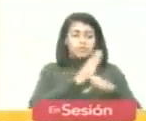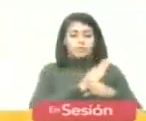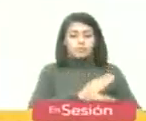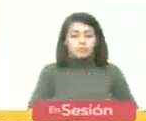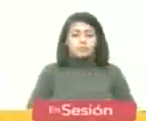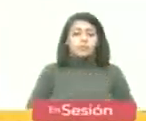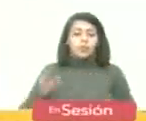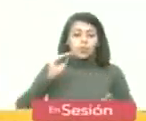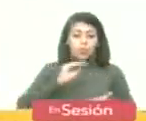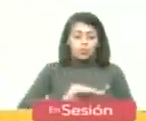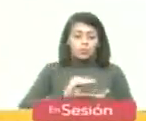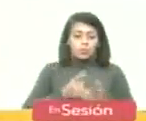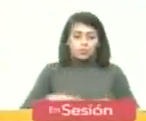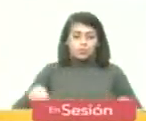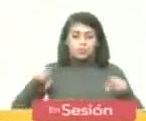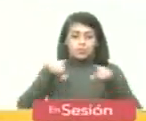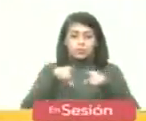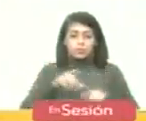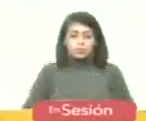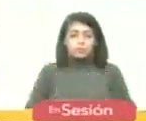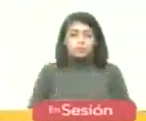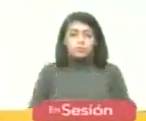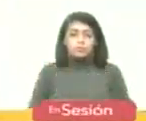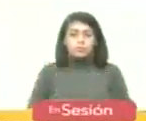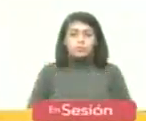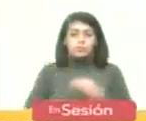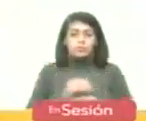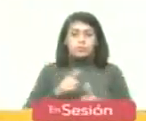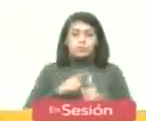que vuelvan a ocurrir, evita,